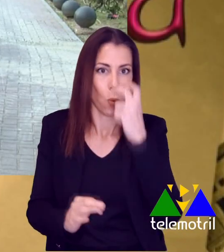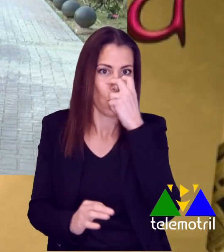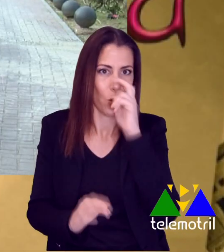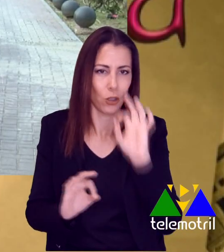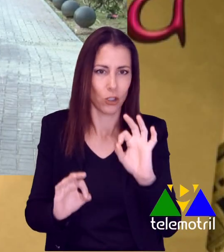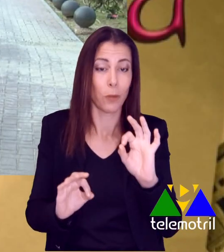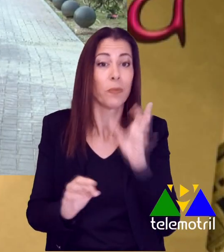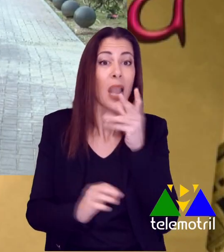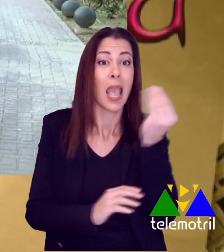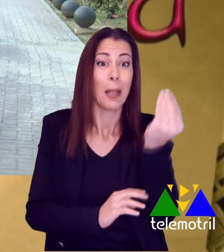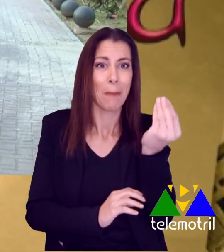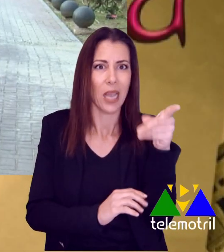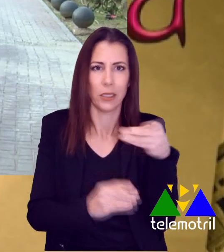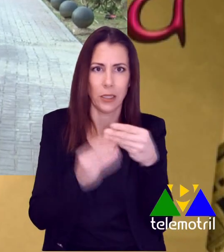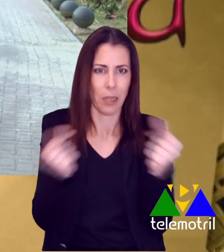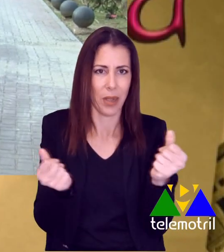imagen desaparece.